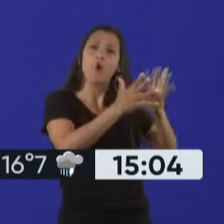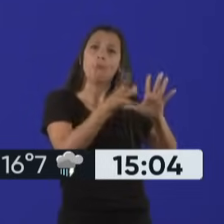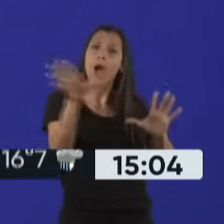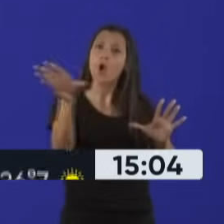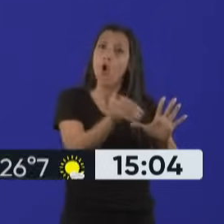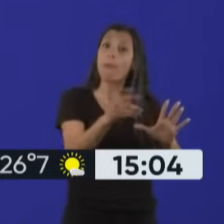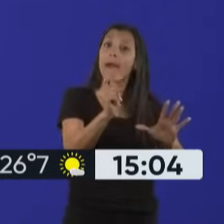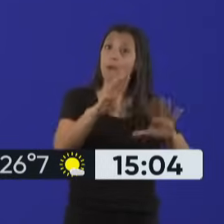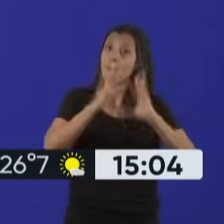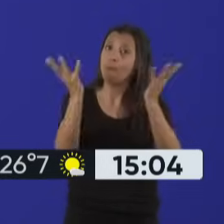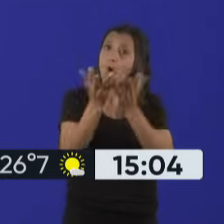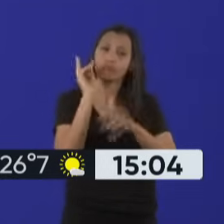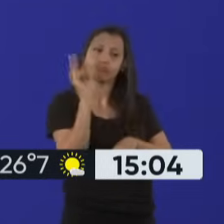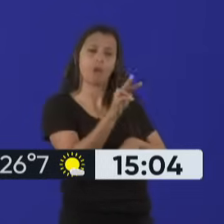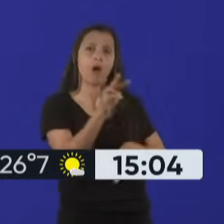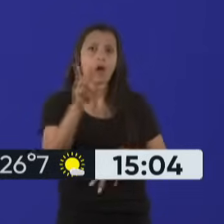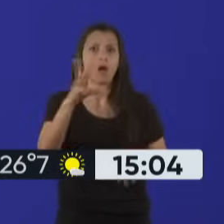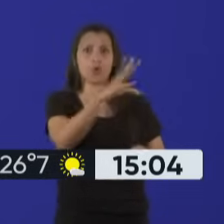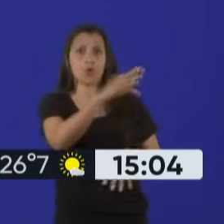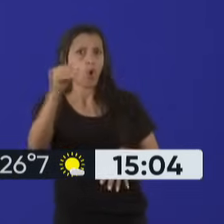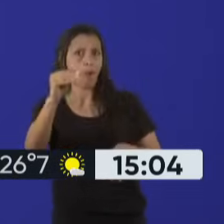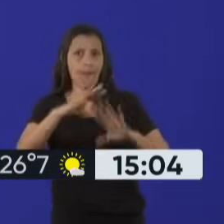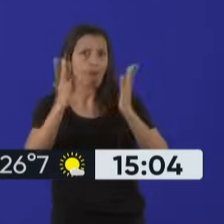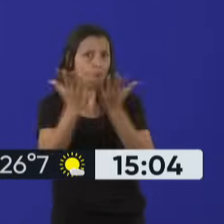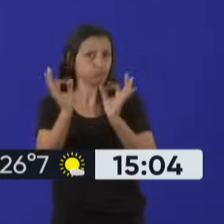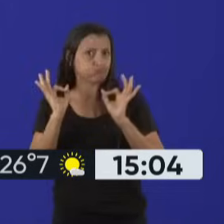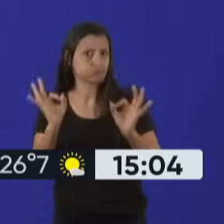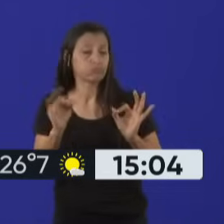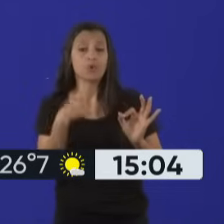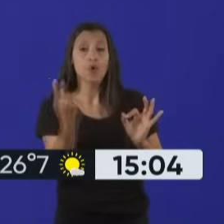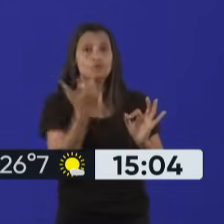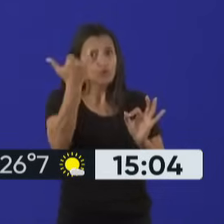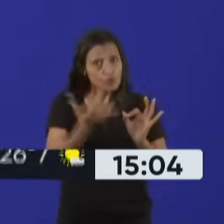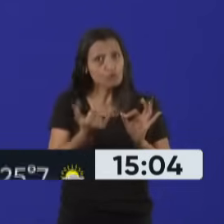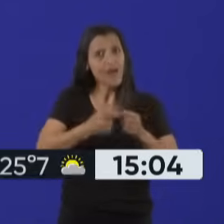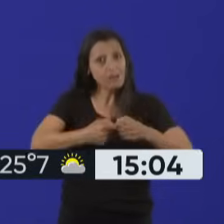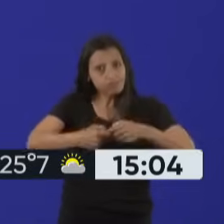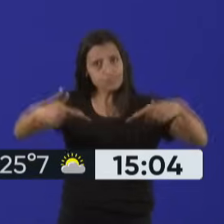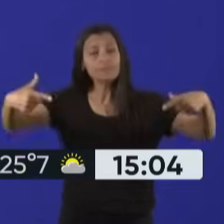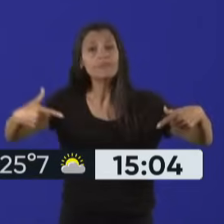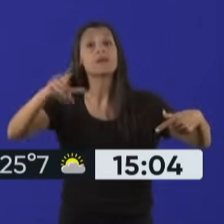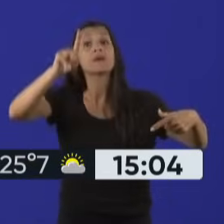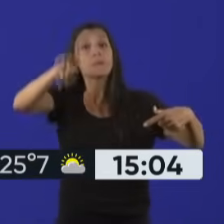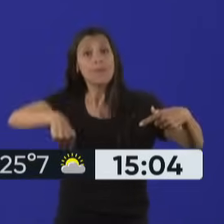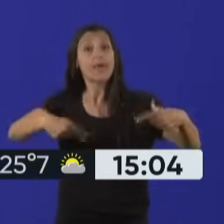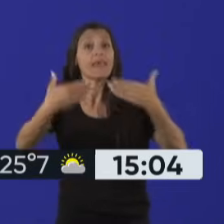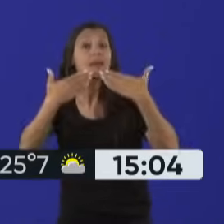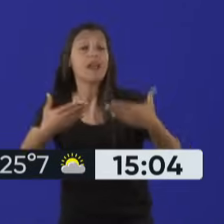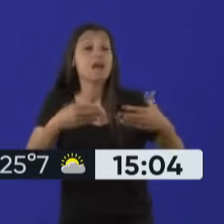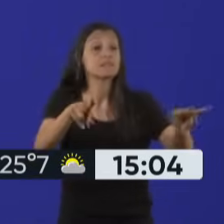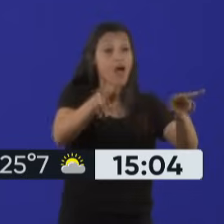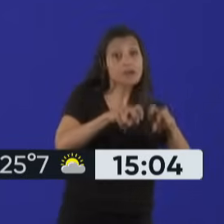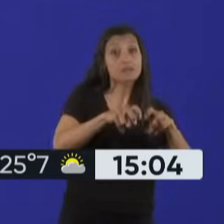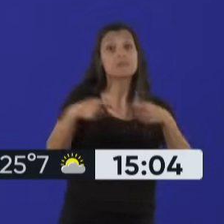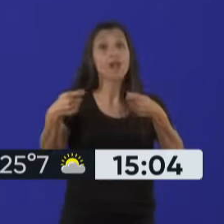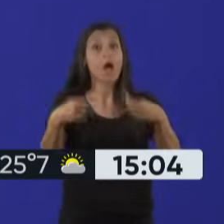todo el mundo. Y claramente esto lo que va a hacer, no solo tenemos un piso de crecimiento por el equilibrio fiscal, no solo vamos